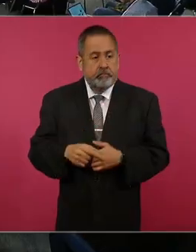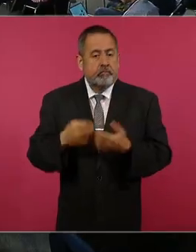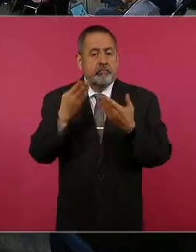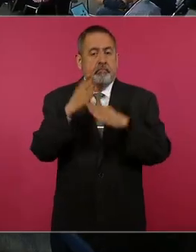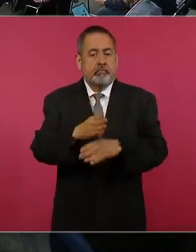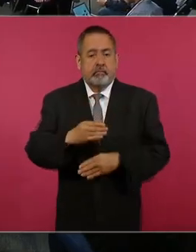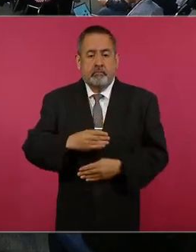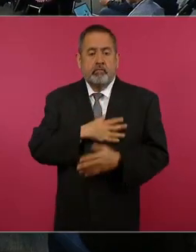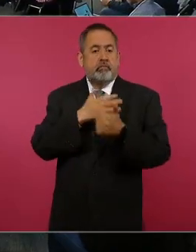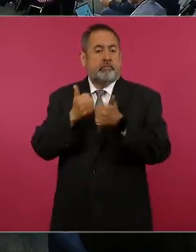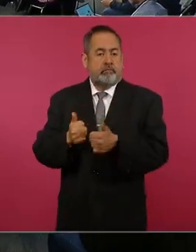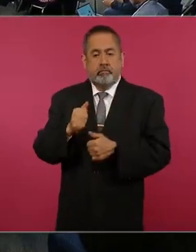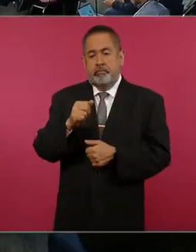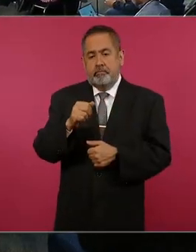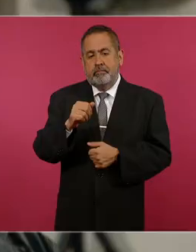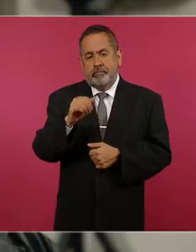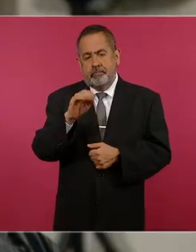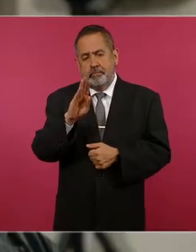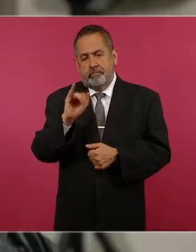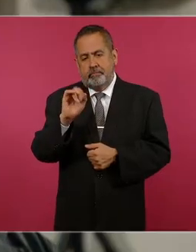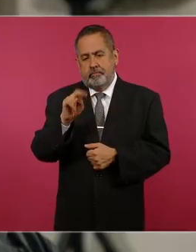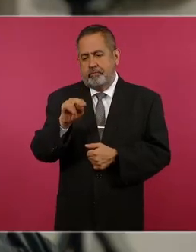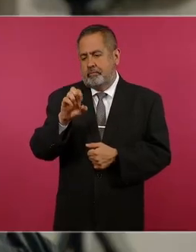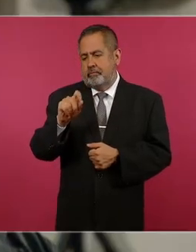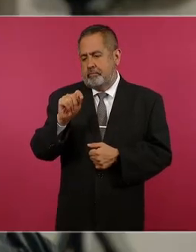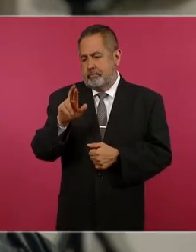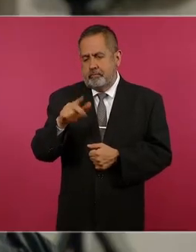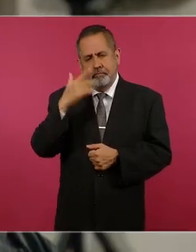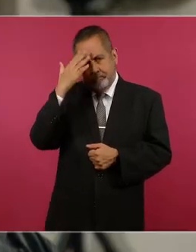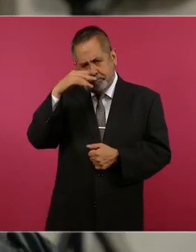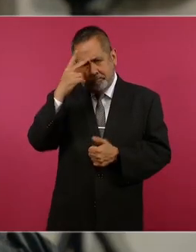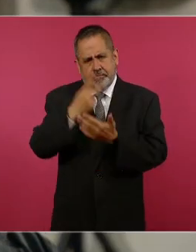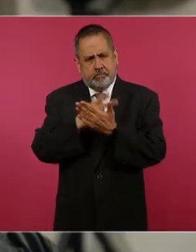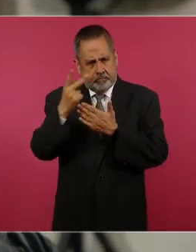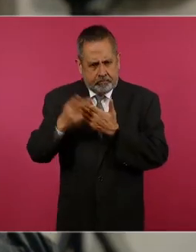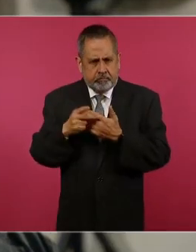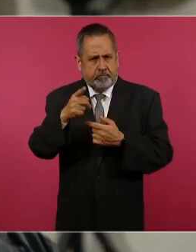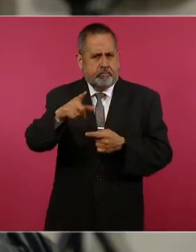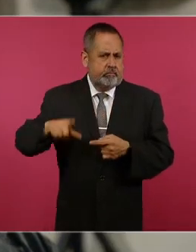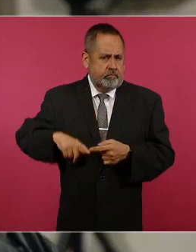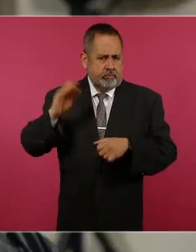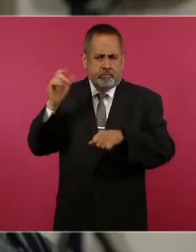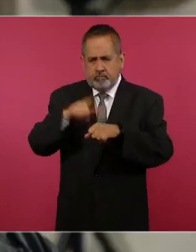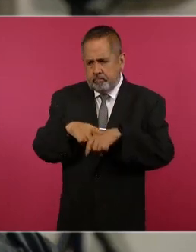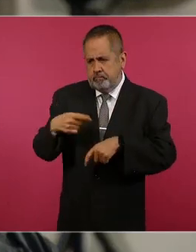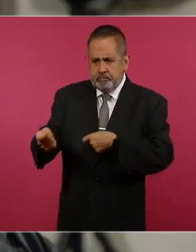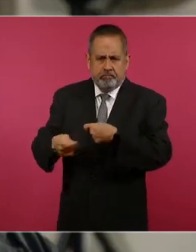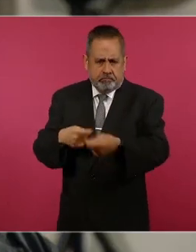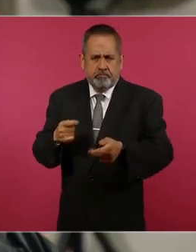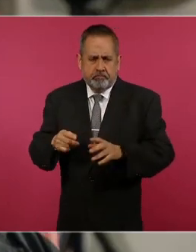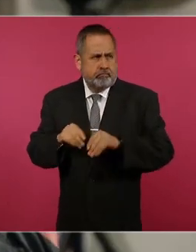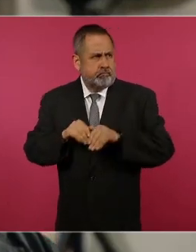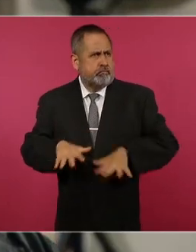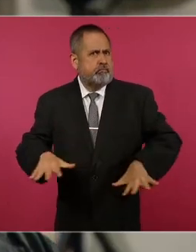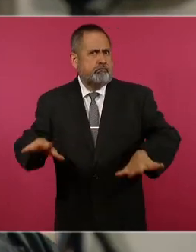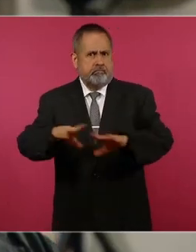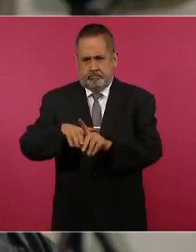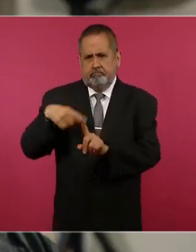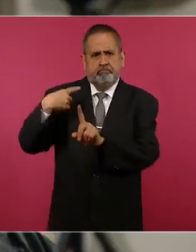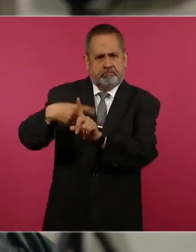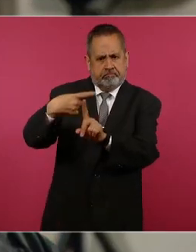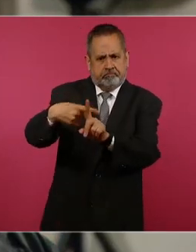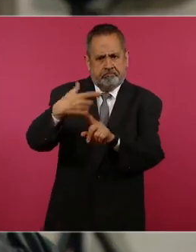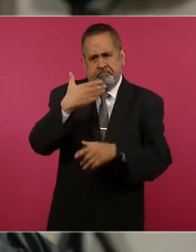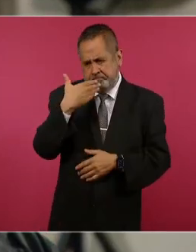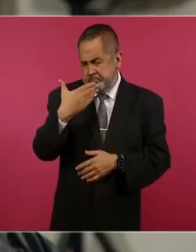bienestar, presidente. Como sabemos, los programas sociales y de apoyo económico implementados por el gobierno federal han tenido un impacto positivo y